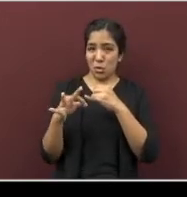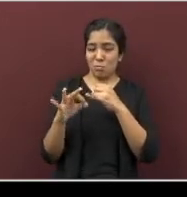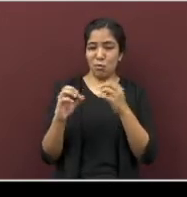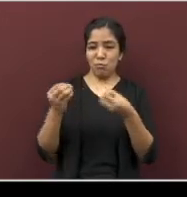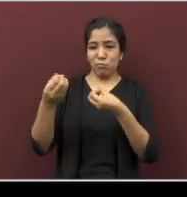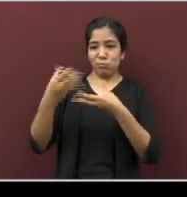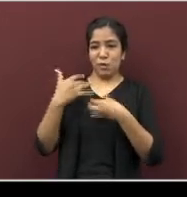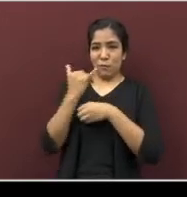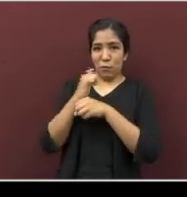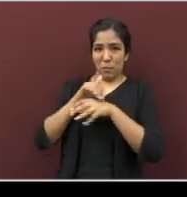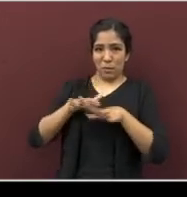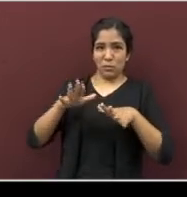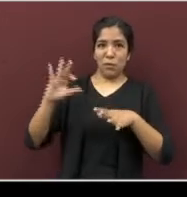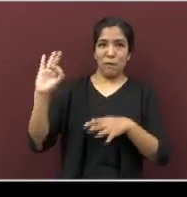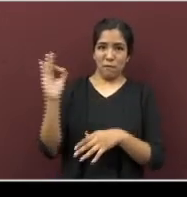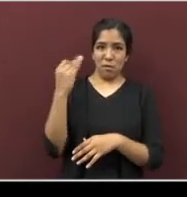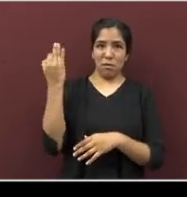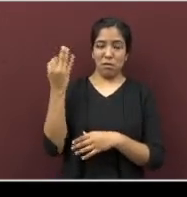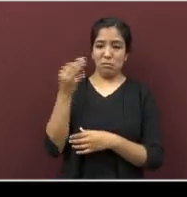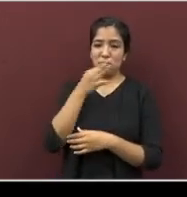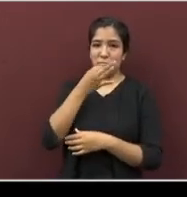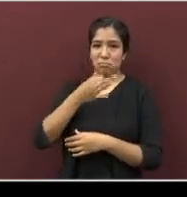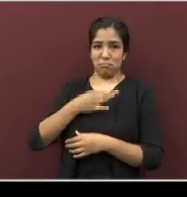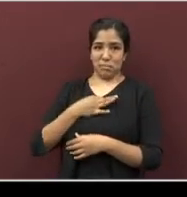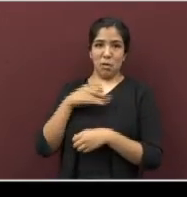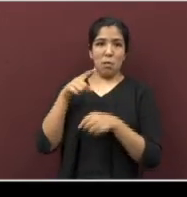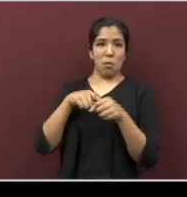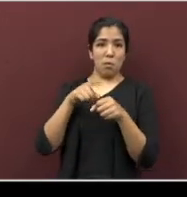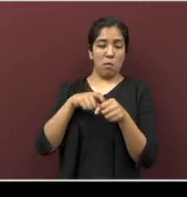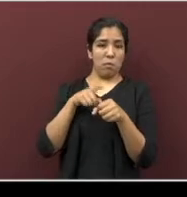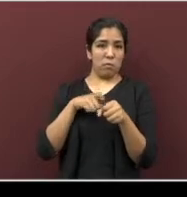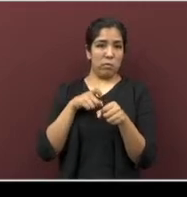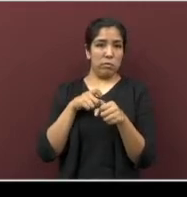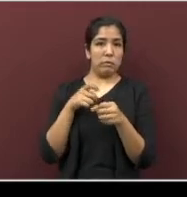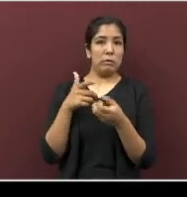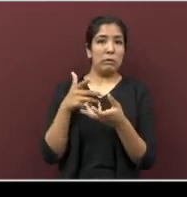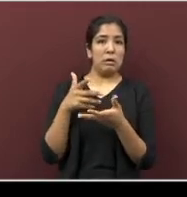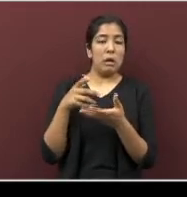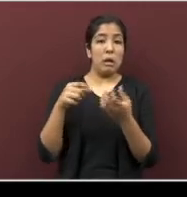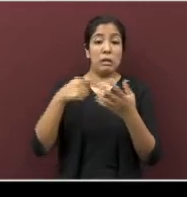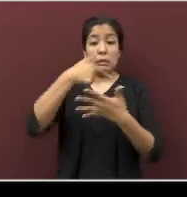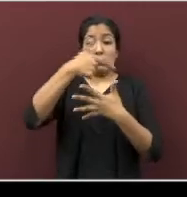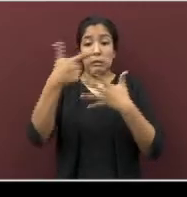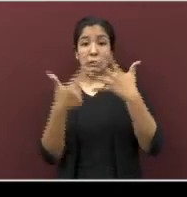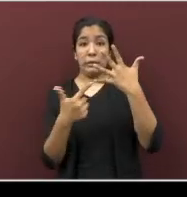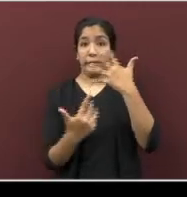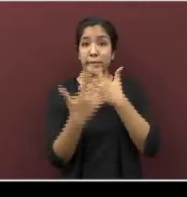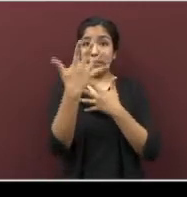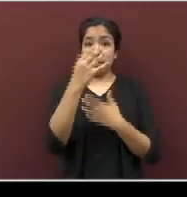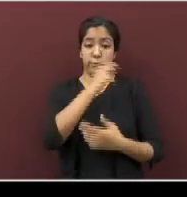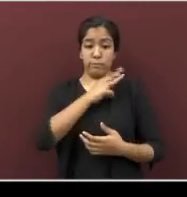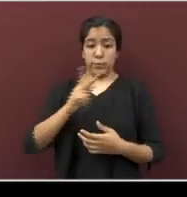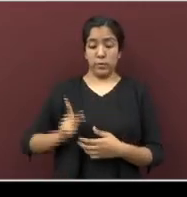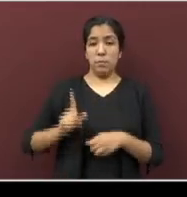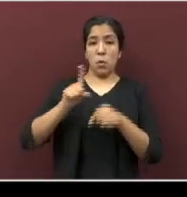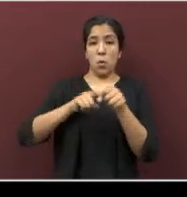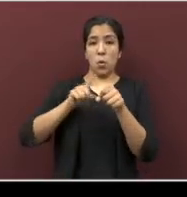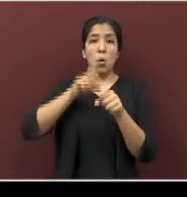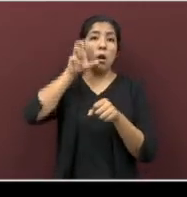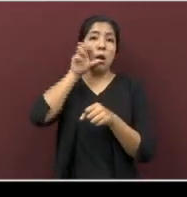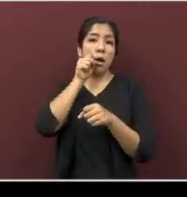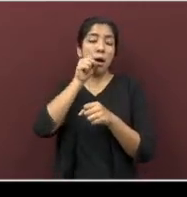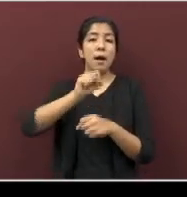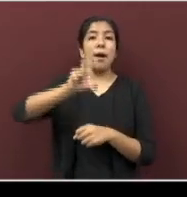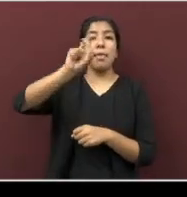estatal seguimos con 5 municipios en naranja de riesgo alto 34 en amarillo